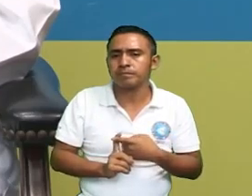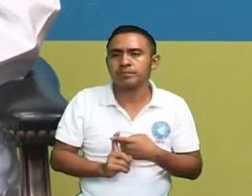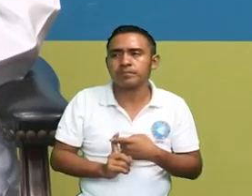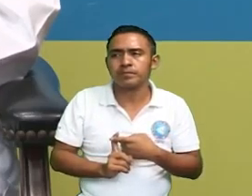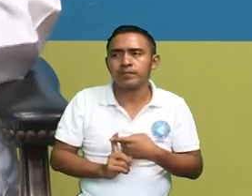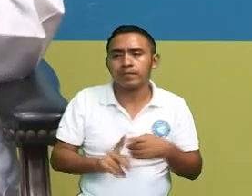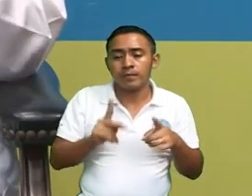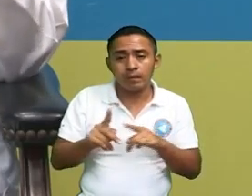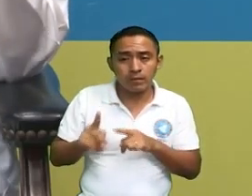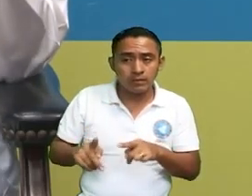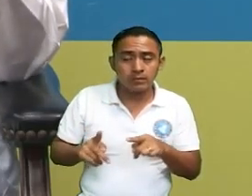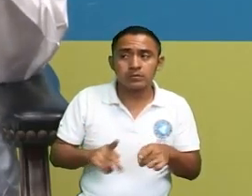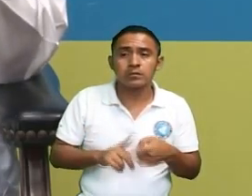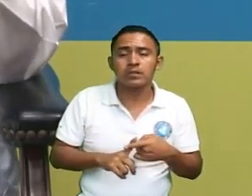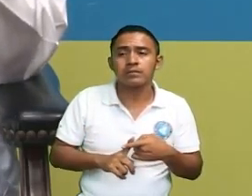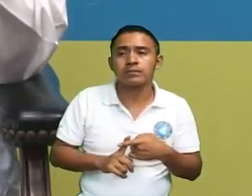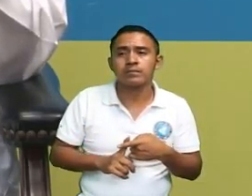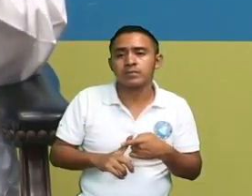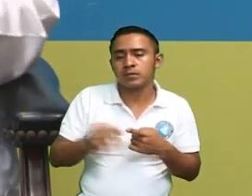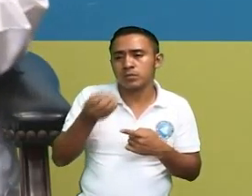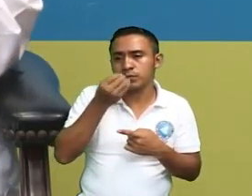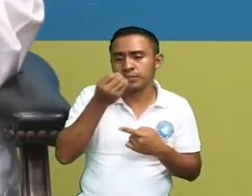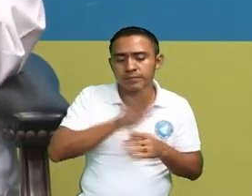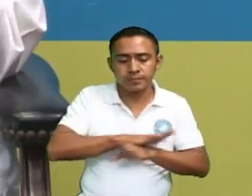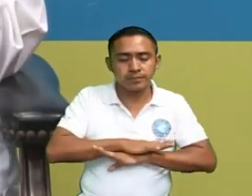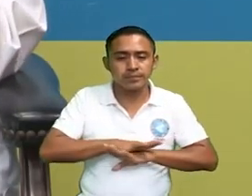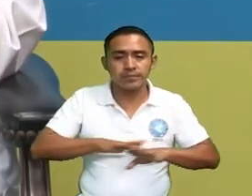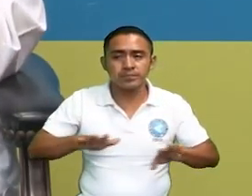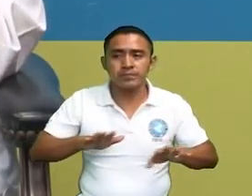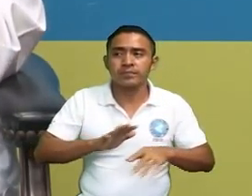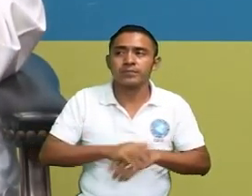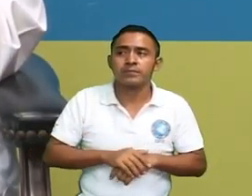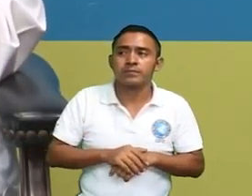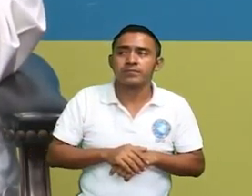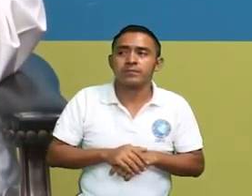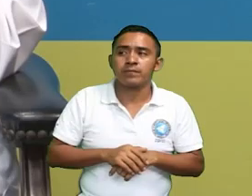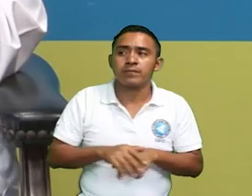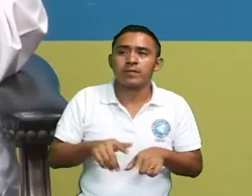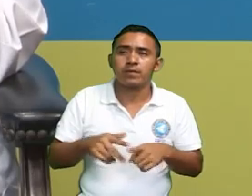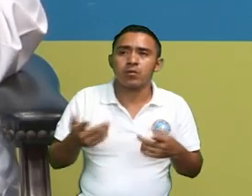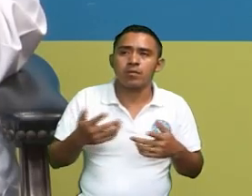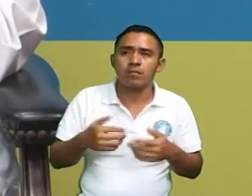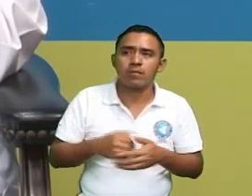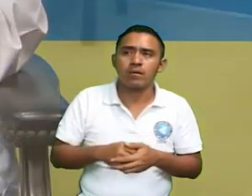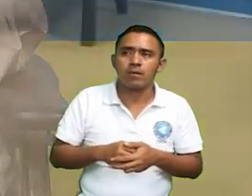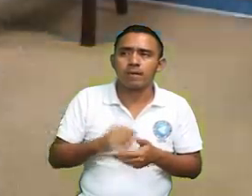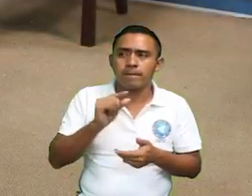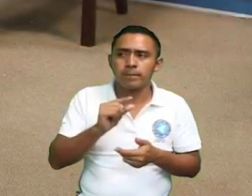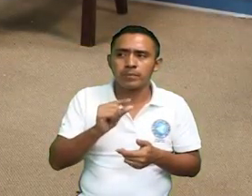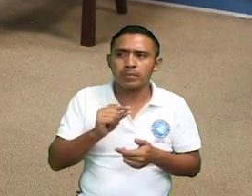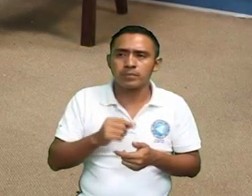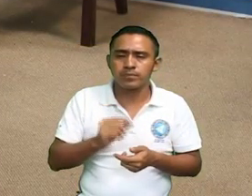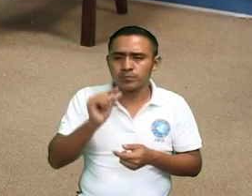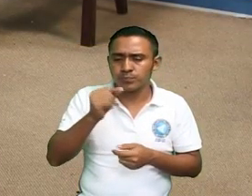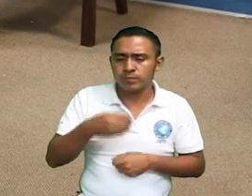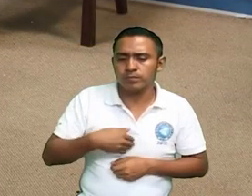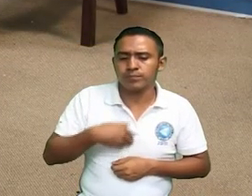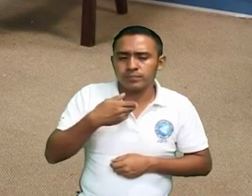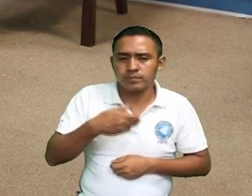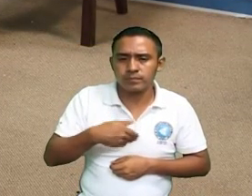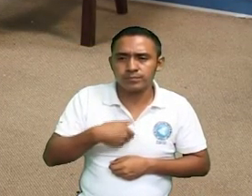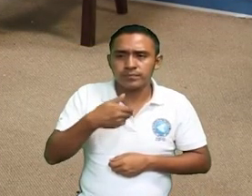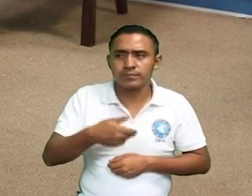el paciente acaba de terminar su comida e inmediatamente comienza a presentar pequeñas cantidades de vómito,